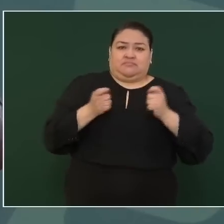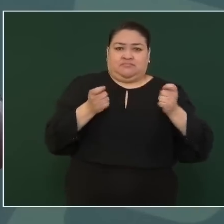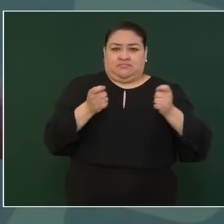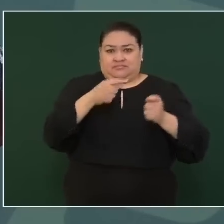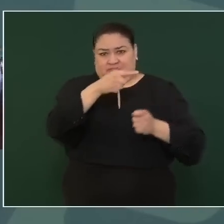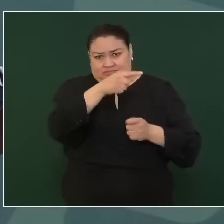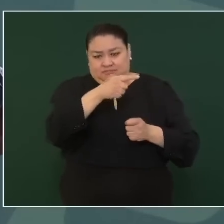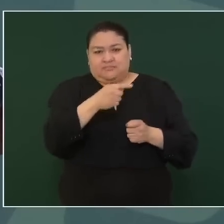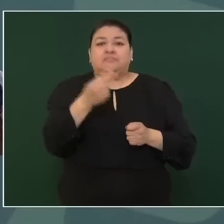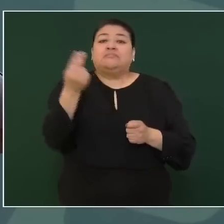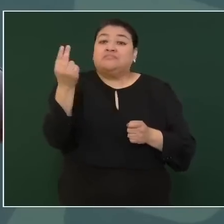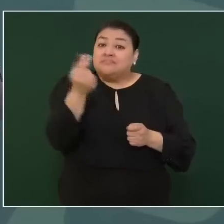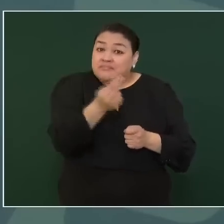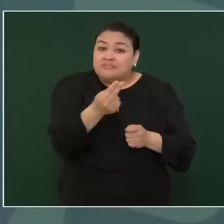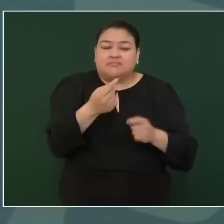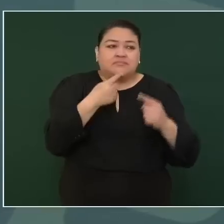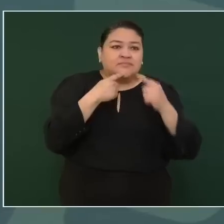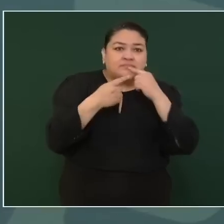caminos, vías